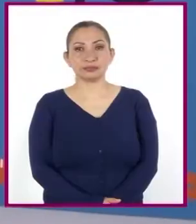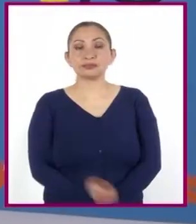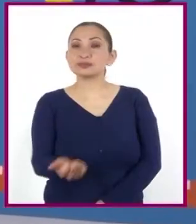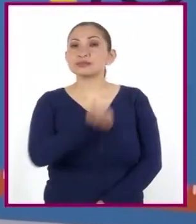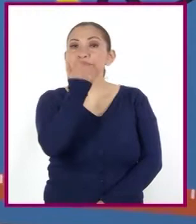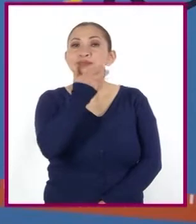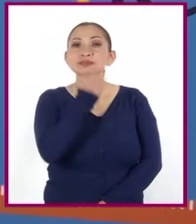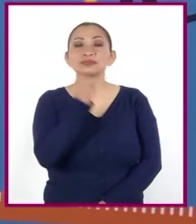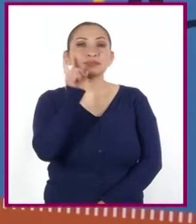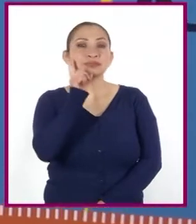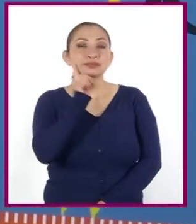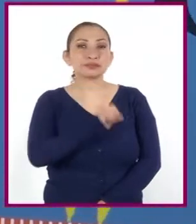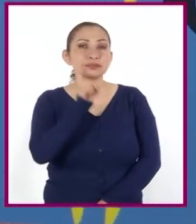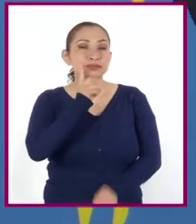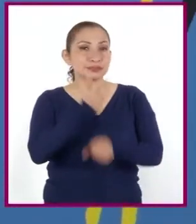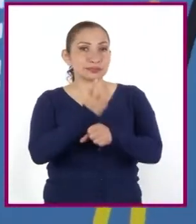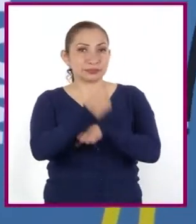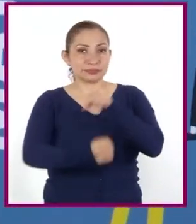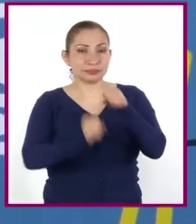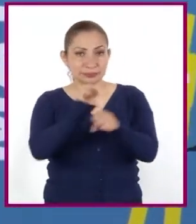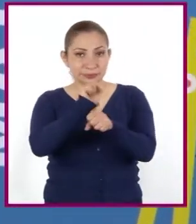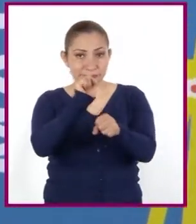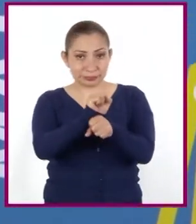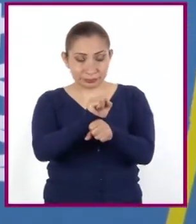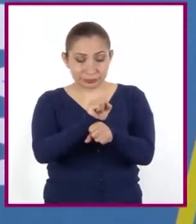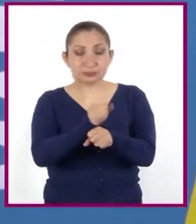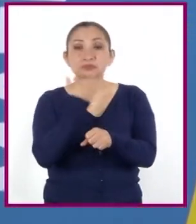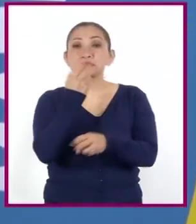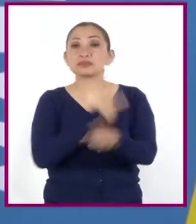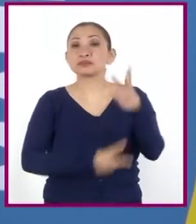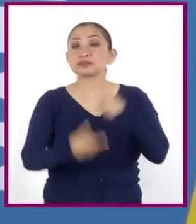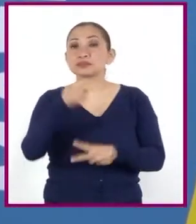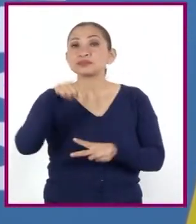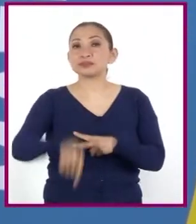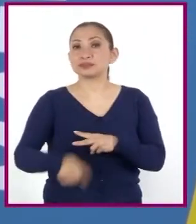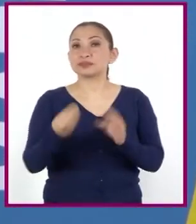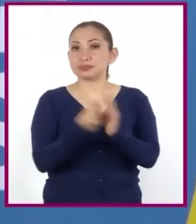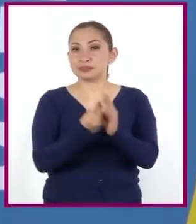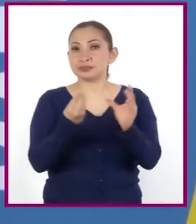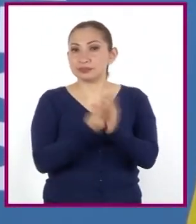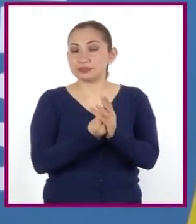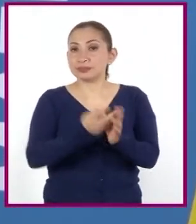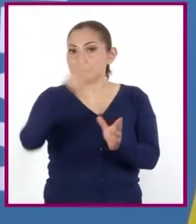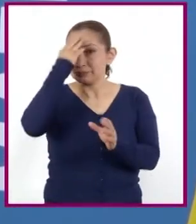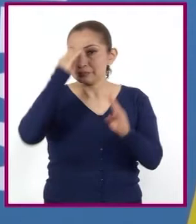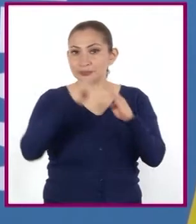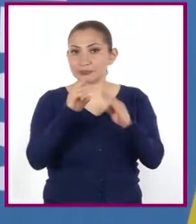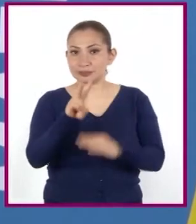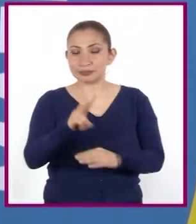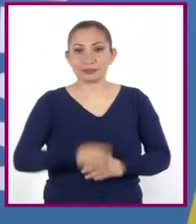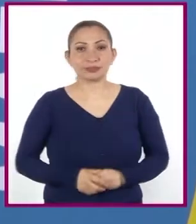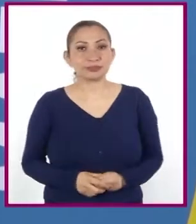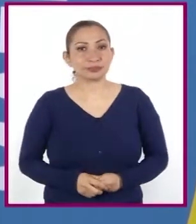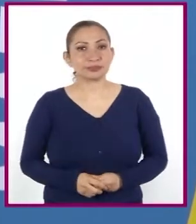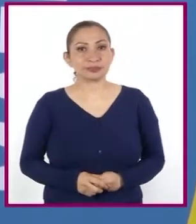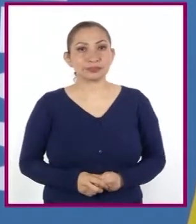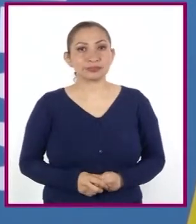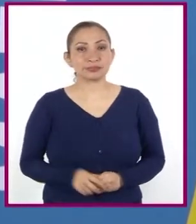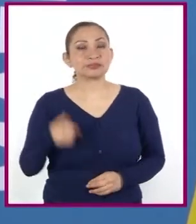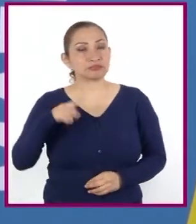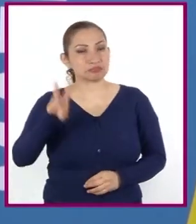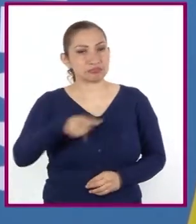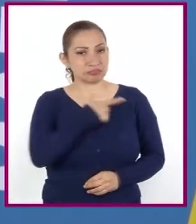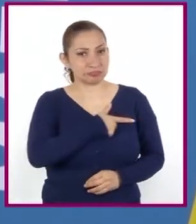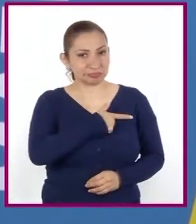Alumnas y alumnos de tercero de secundaria, sean bienvenidas y bienvenidos a una sesión más de Aprende en Casa 2. Me da mucho